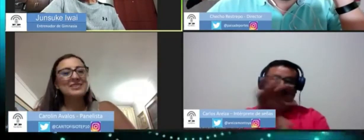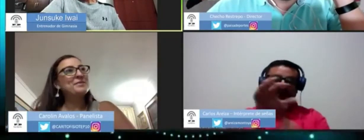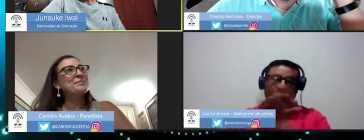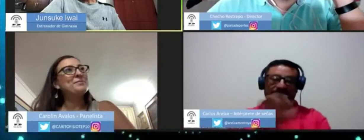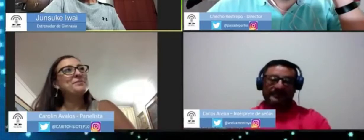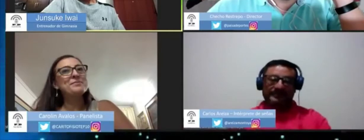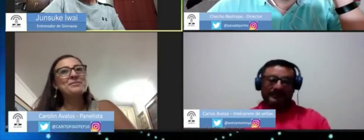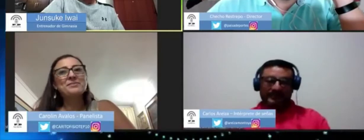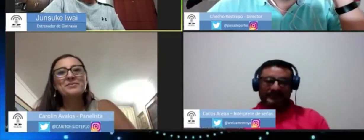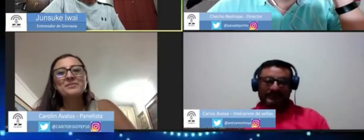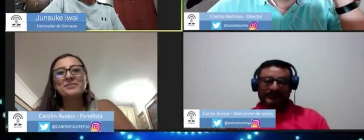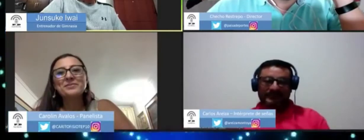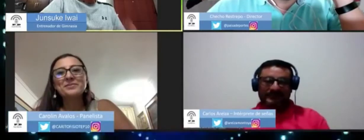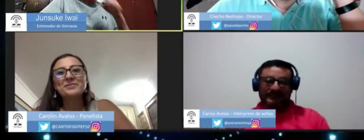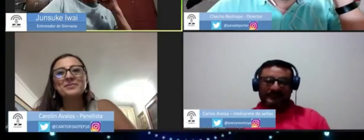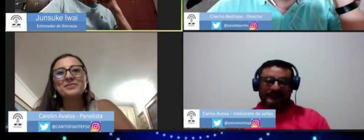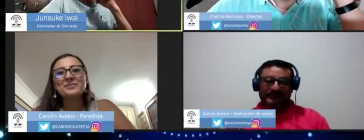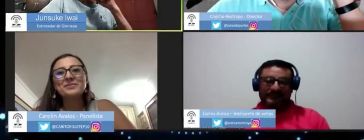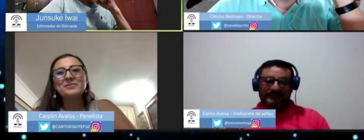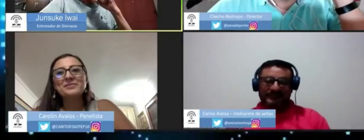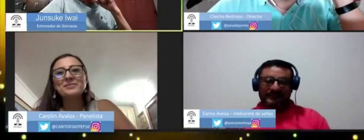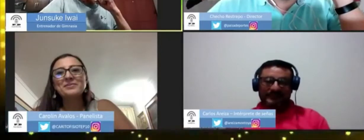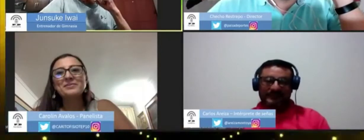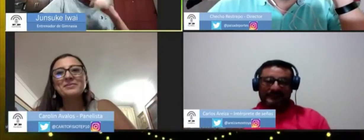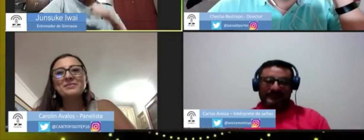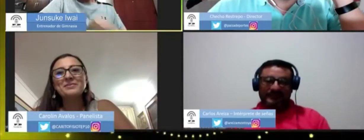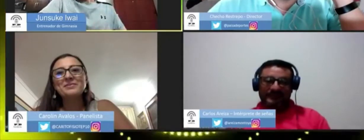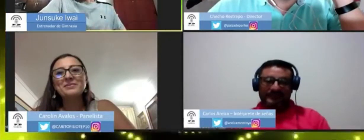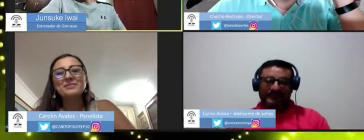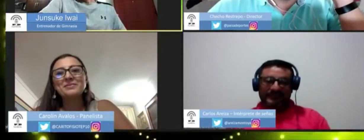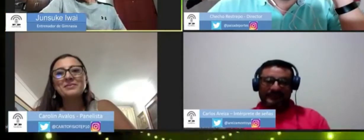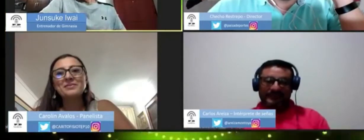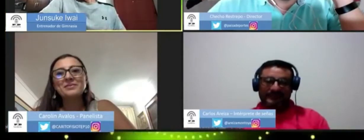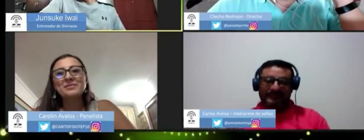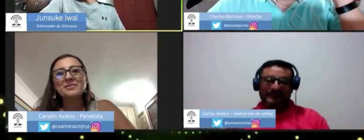pone apodo, ¿cómo se llama? Cucaracho.